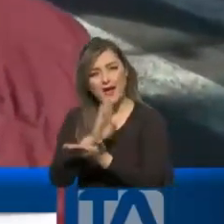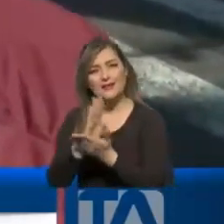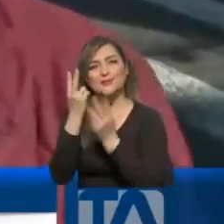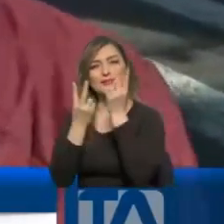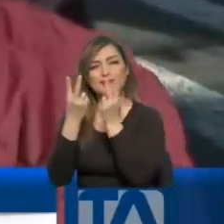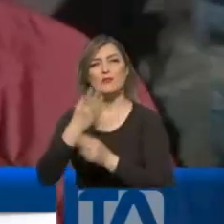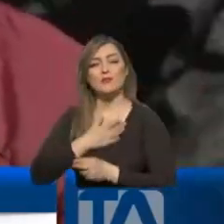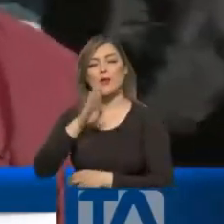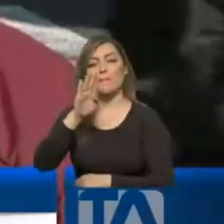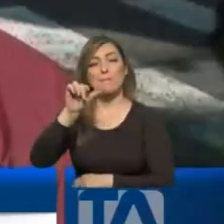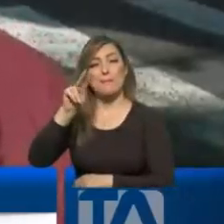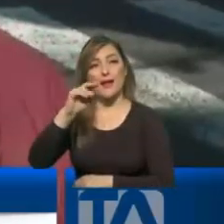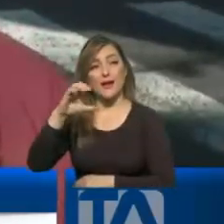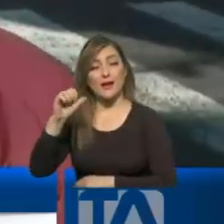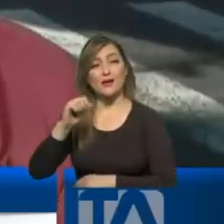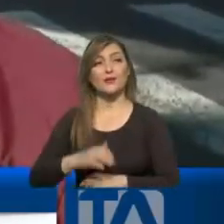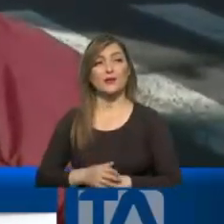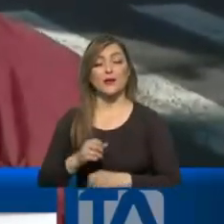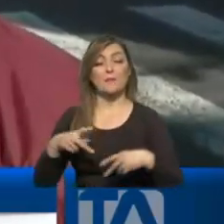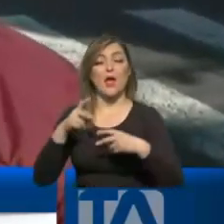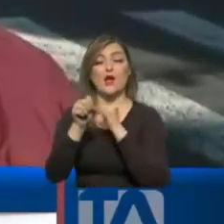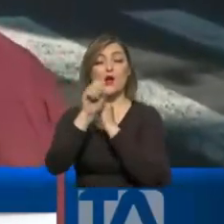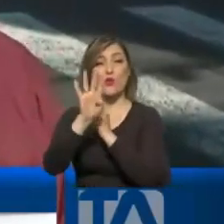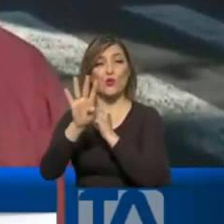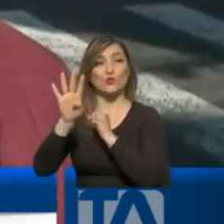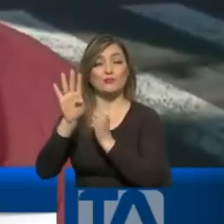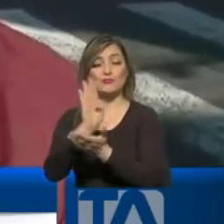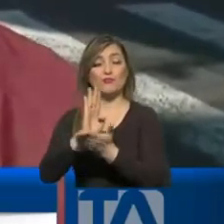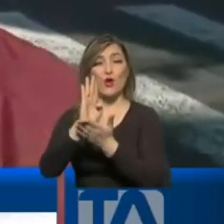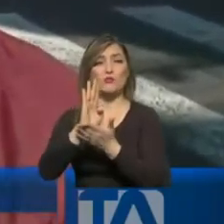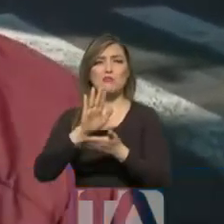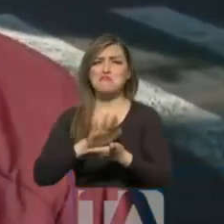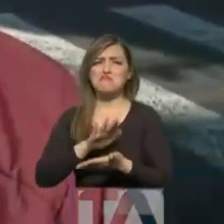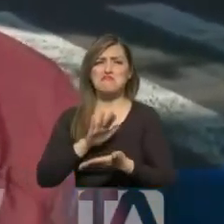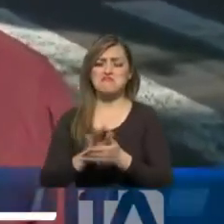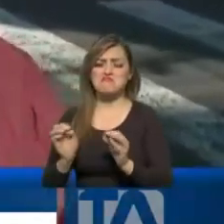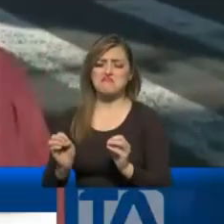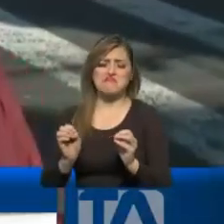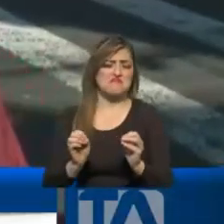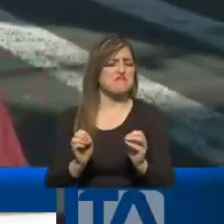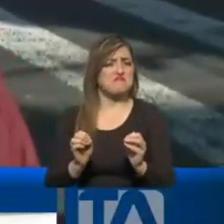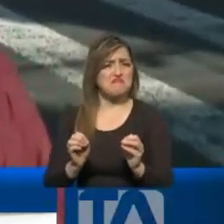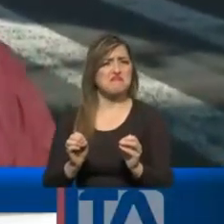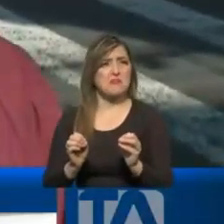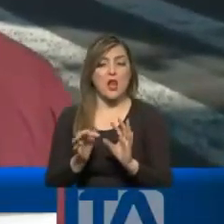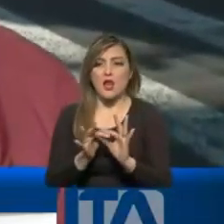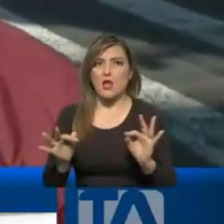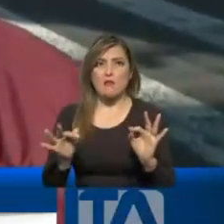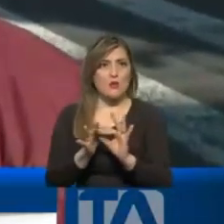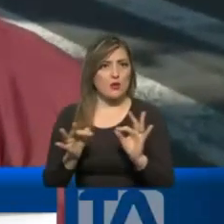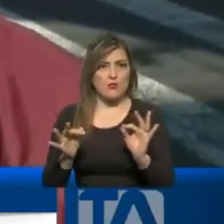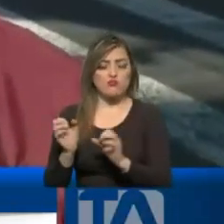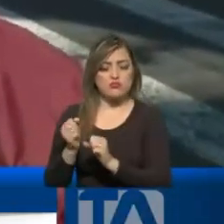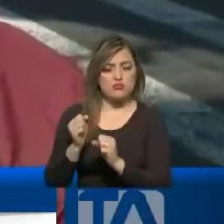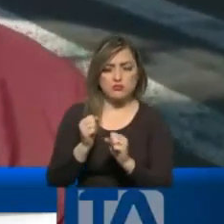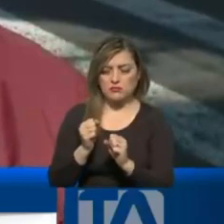Yo me llamo Blanca Tesmo, vivo aquí 44 años. Este barrio es muy tranquilo, muy organizado. Lo tenemos bien limpio, pero nos